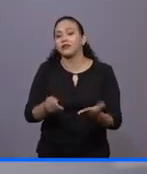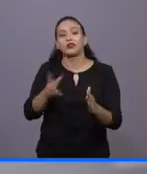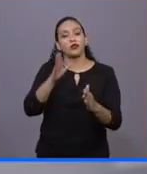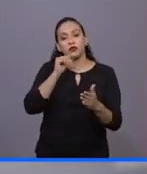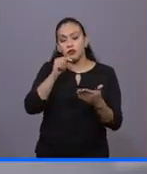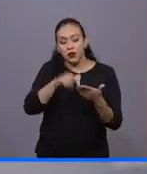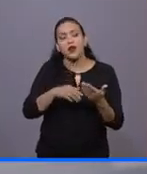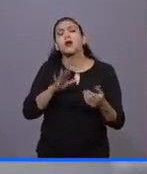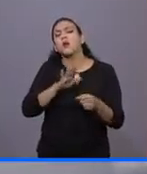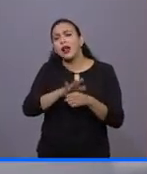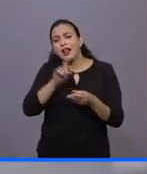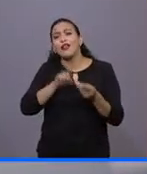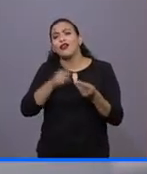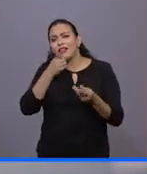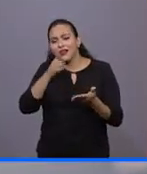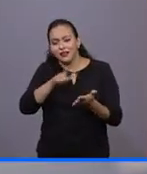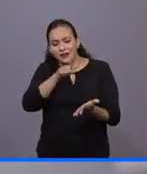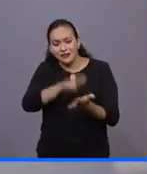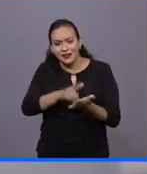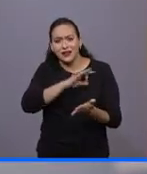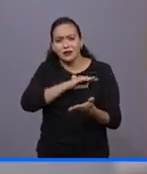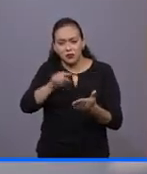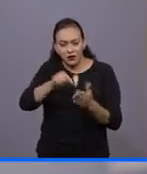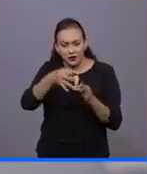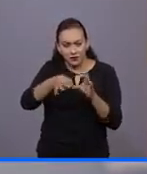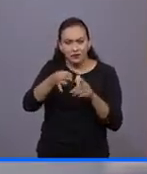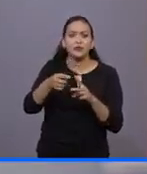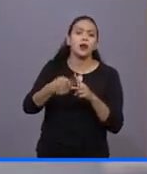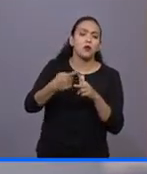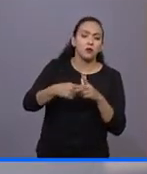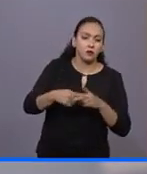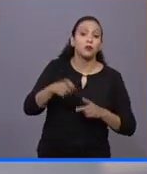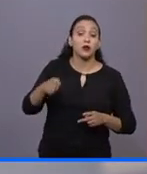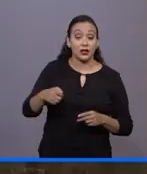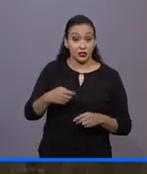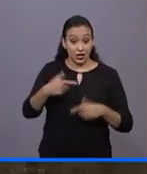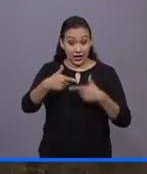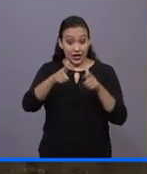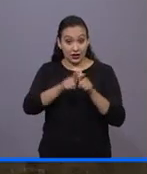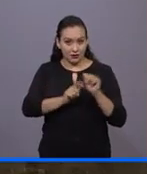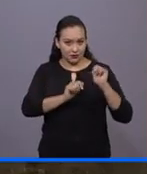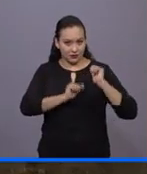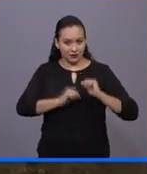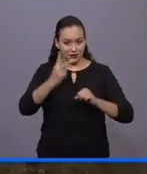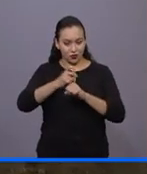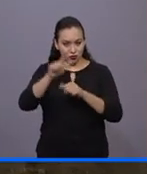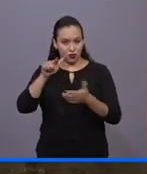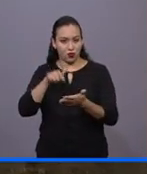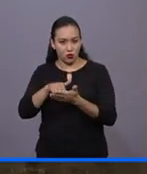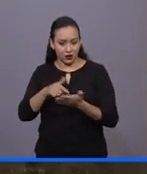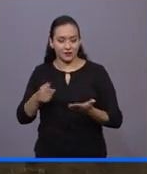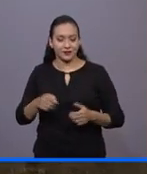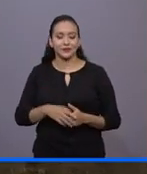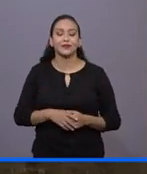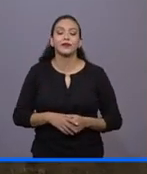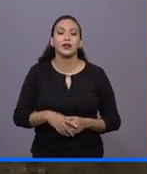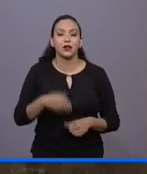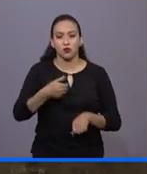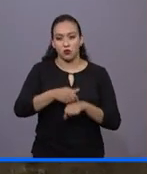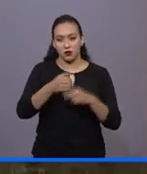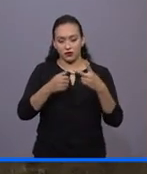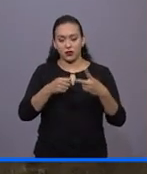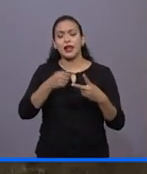revisión. En especial la que exige que el partido que ocupa el segundo lugar solicite el recuento directamente durante el